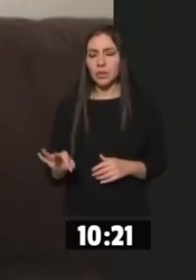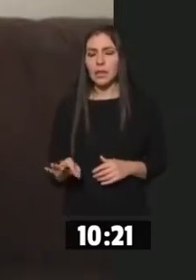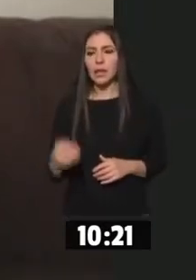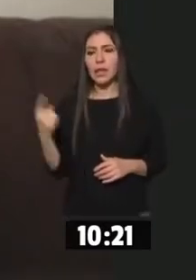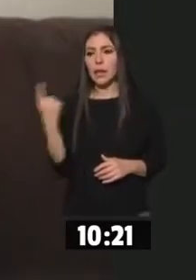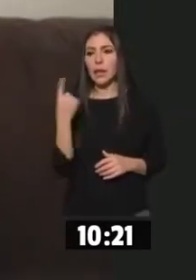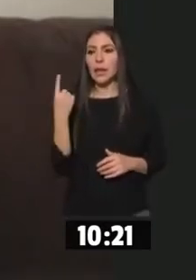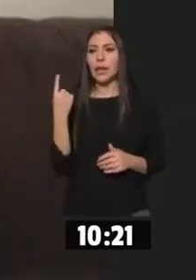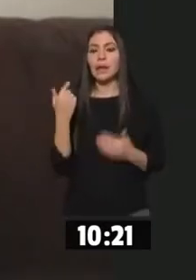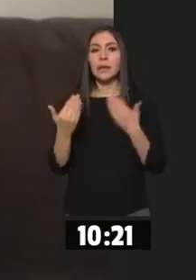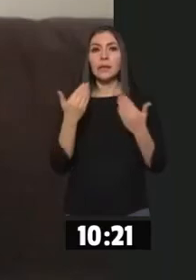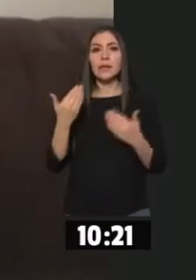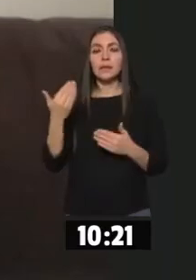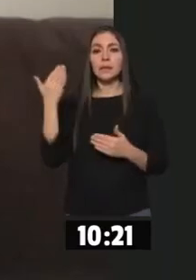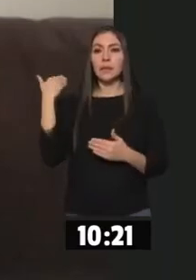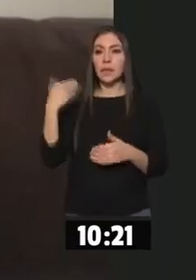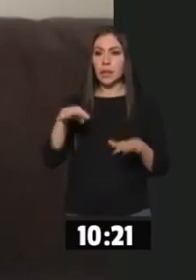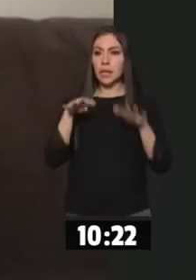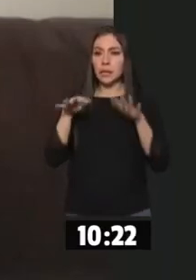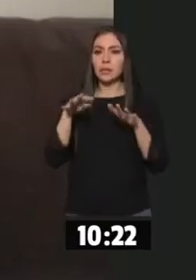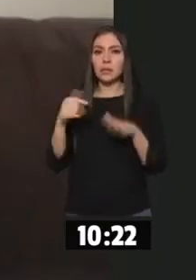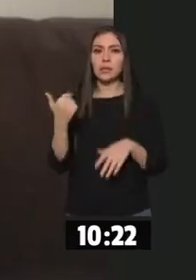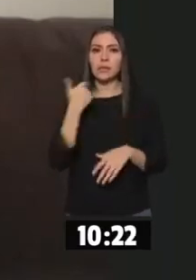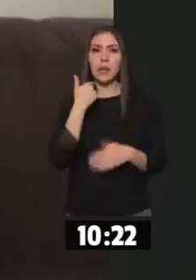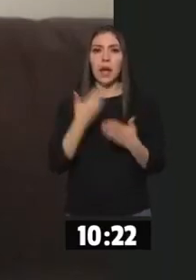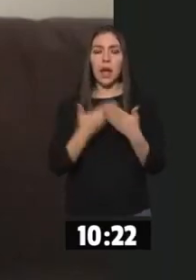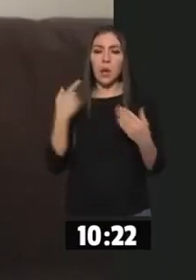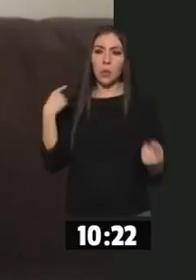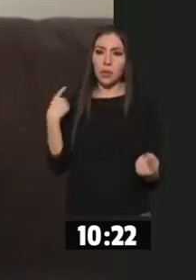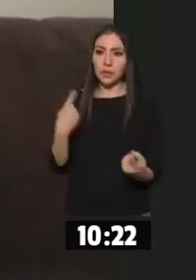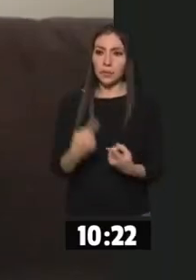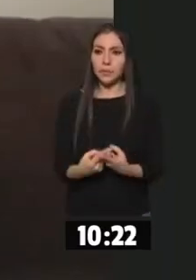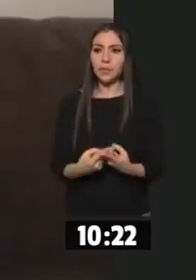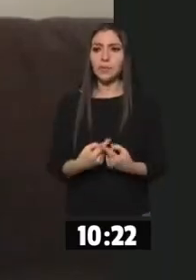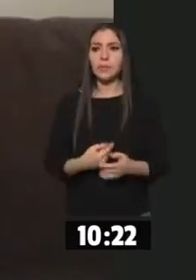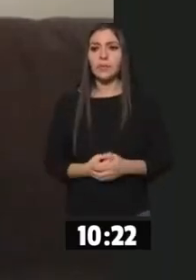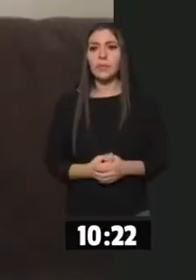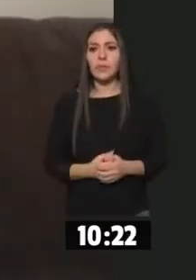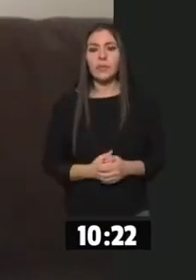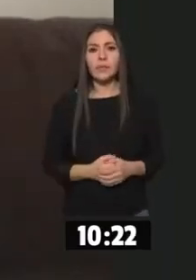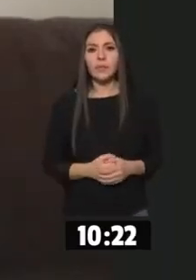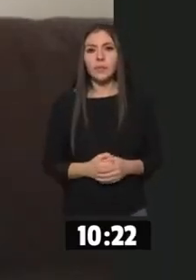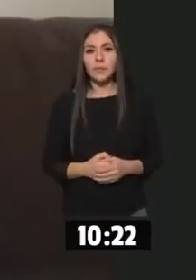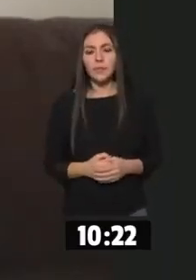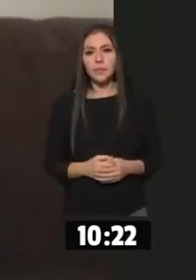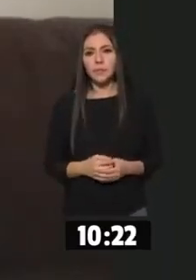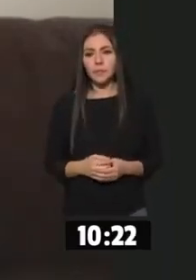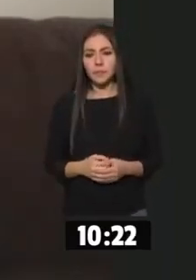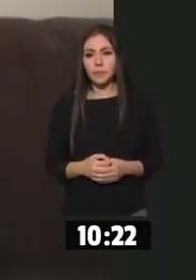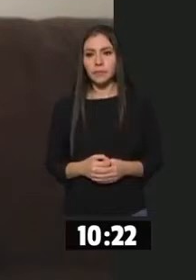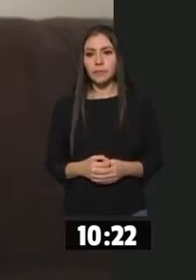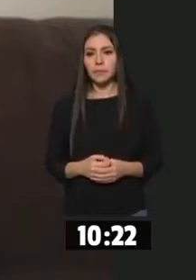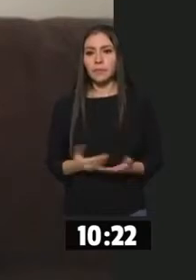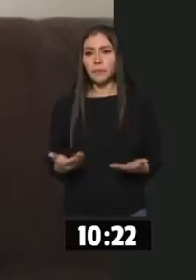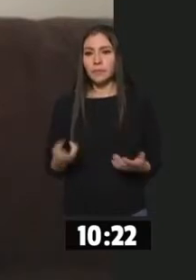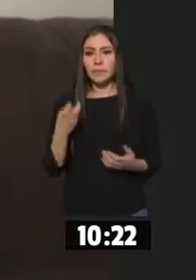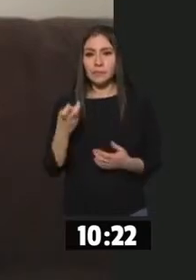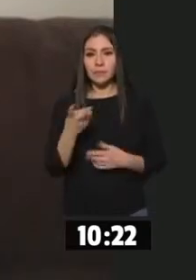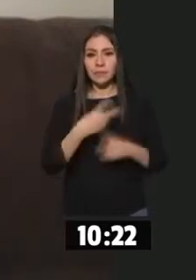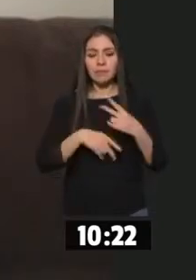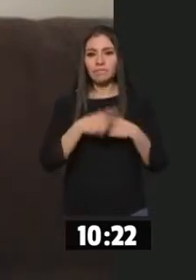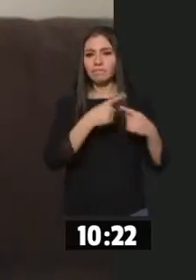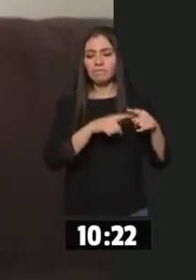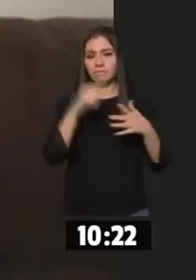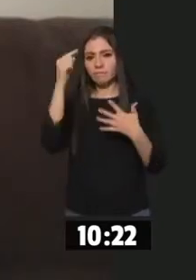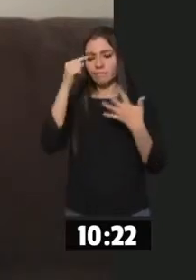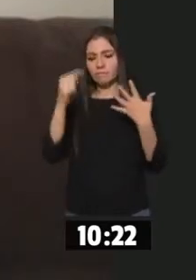pues, a los 19 que han sido asesinados hasta el día de hoy. Esto puede pues deberse a varias razones. La primera,